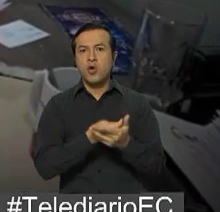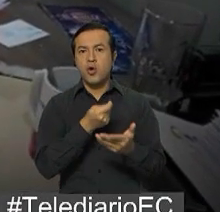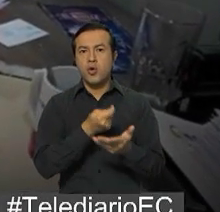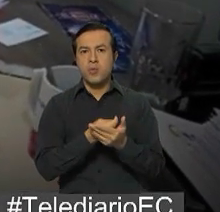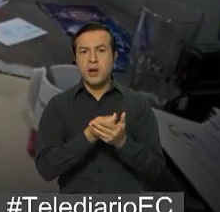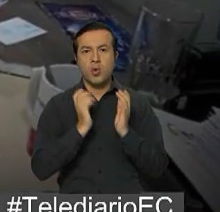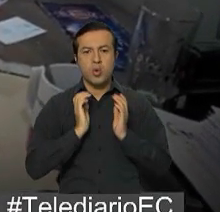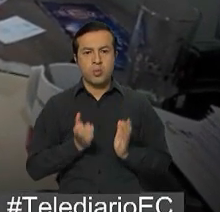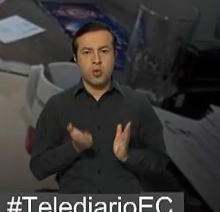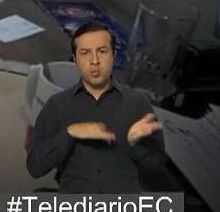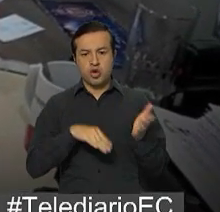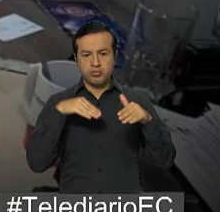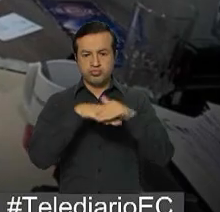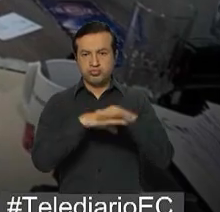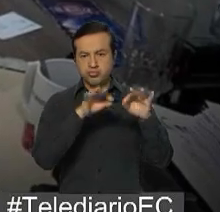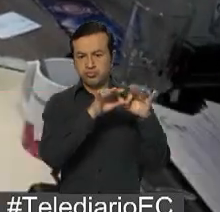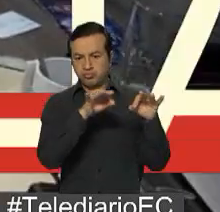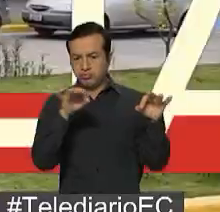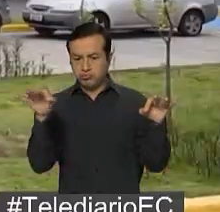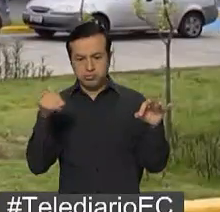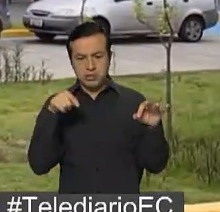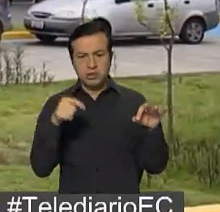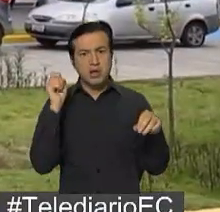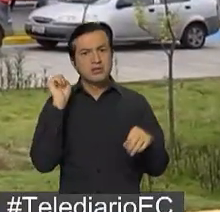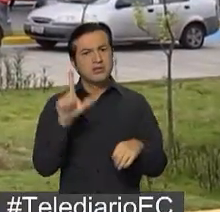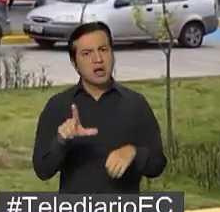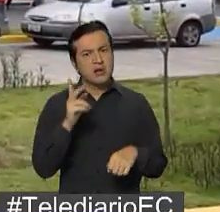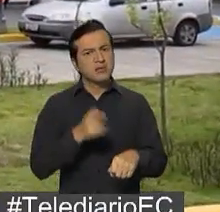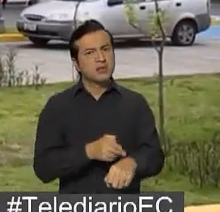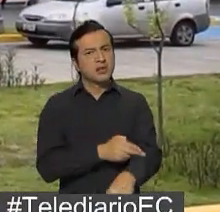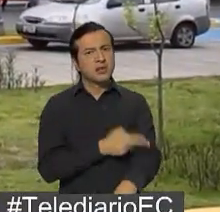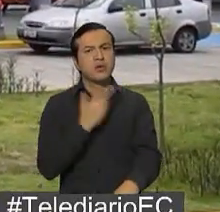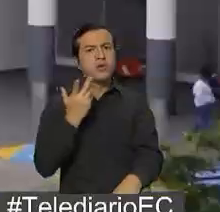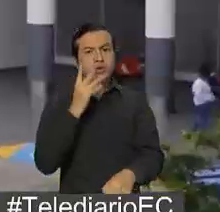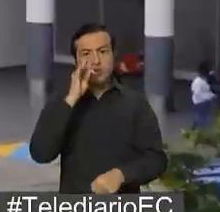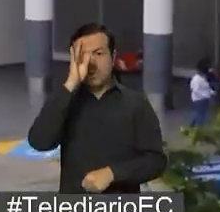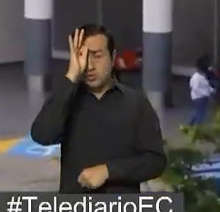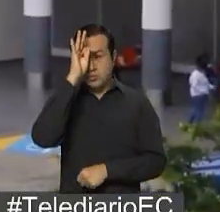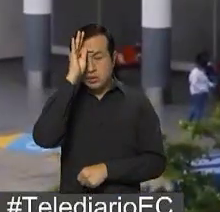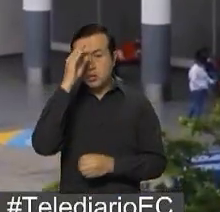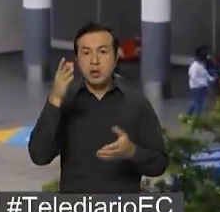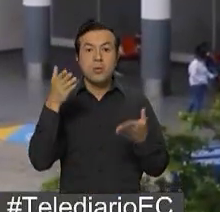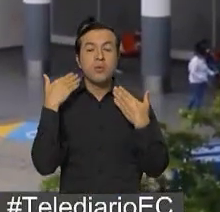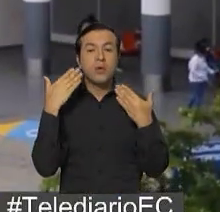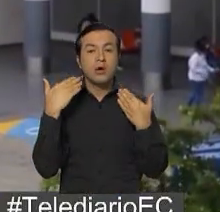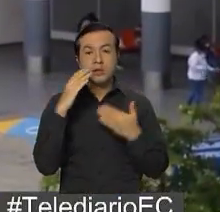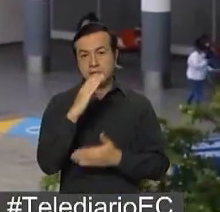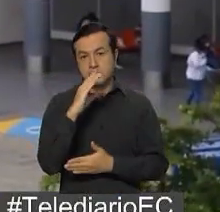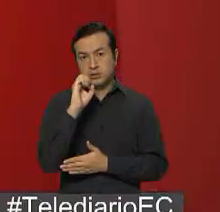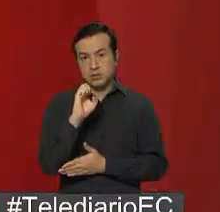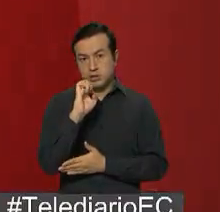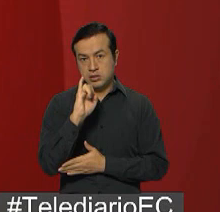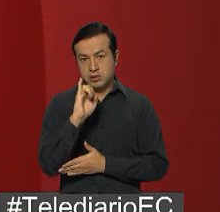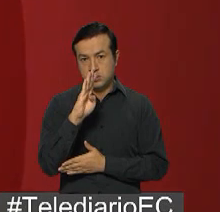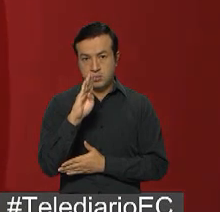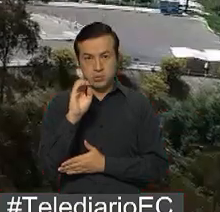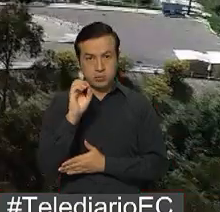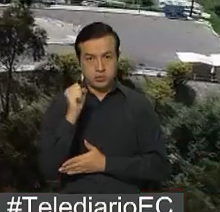bolsas para cadáveres con un aparente sobreprecio en el hospital general del norte de guayaquil los ceibos